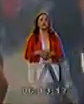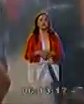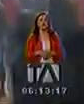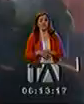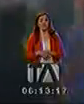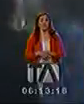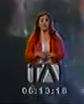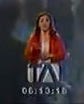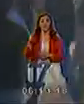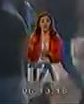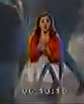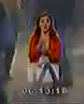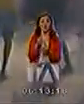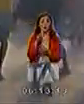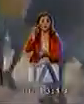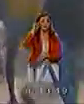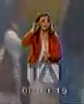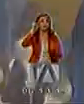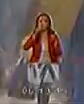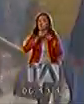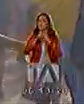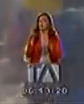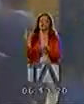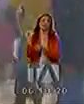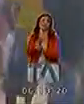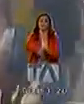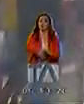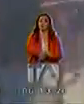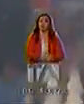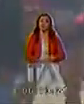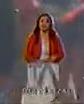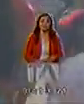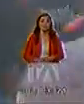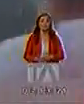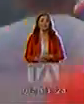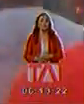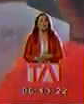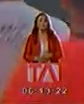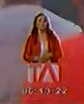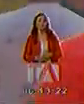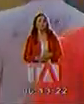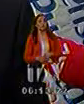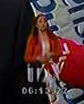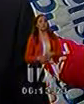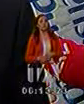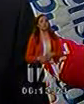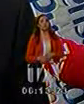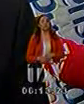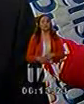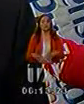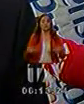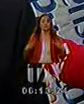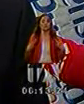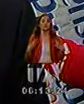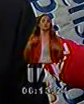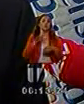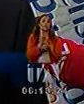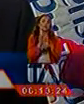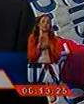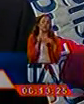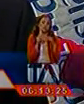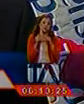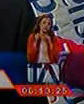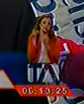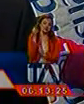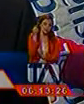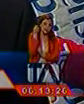condenan los actos de violencia suscitados en esta parroquia rural de Guayaquil. En estado de derecho, ningún delito o